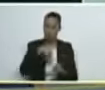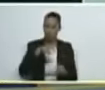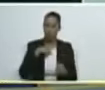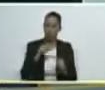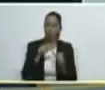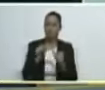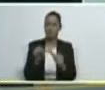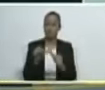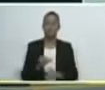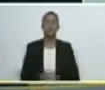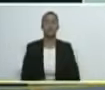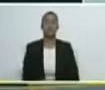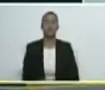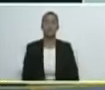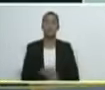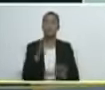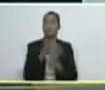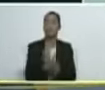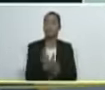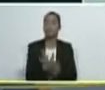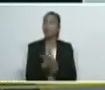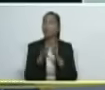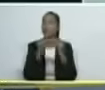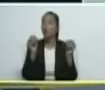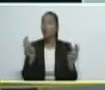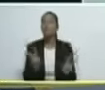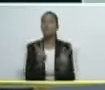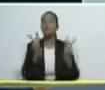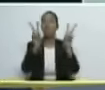Y en cada victoria el pueblo me decía: